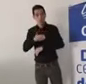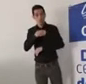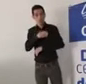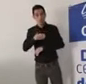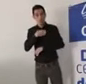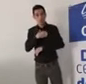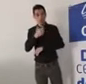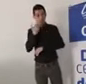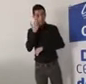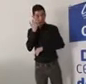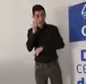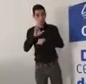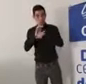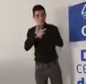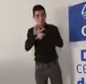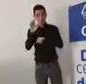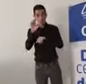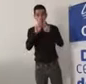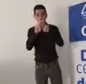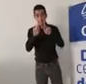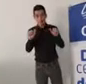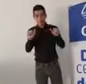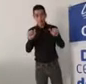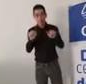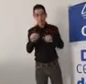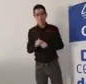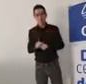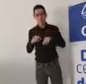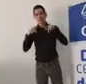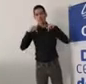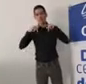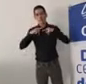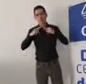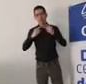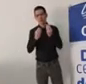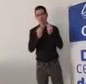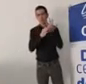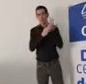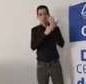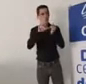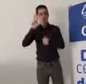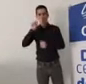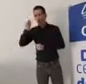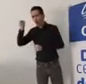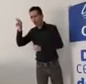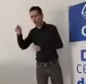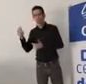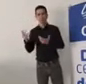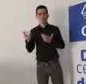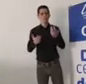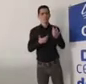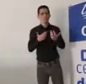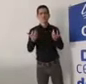paz en Colombia? Pues la gente dijo que no, mayoritariamente en nuestro país. Eso ocurrió aquí, ocurrió incluso con campañas